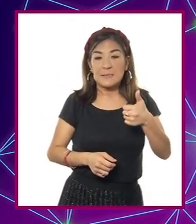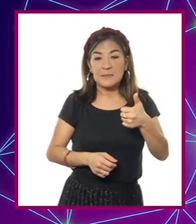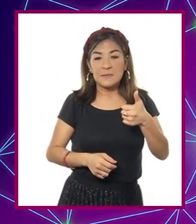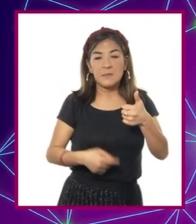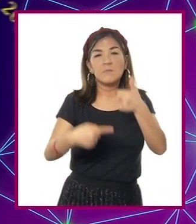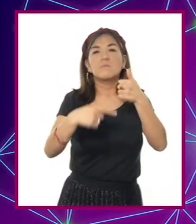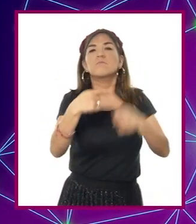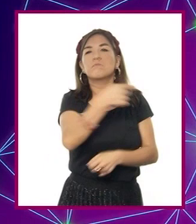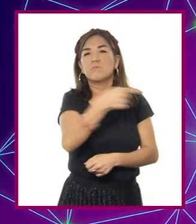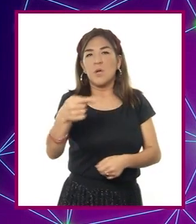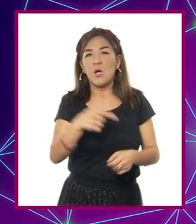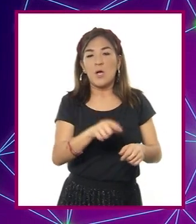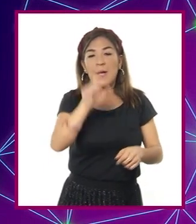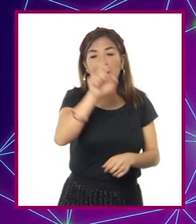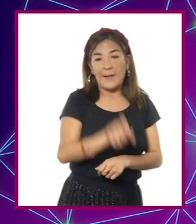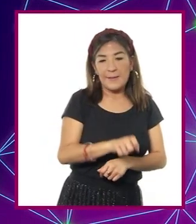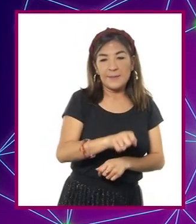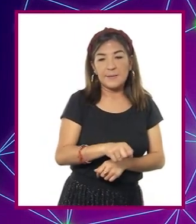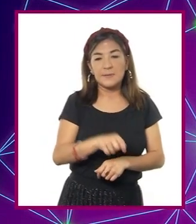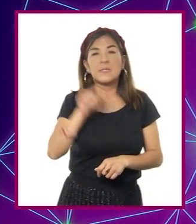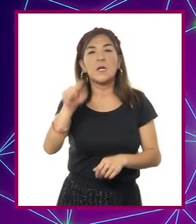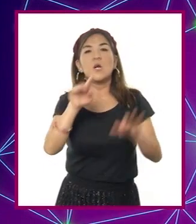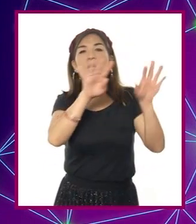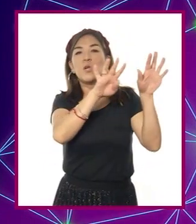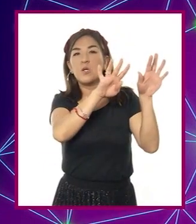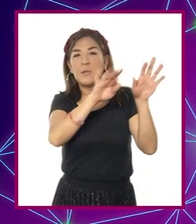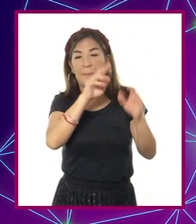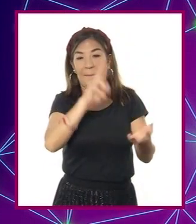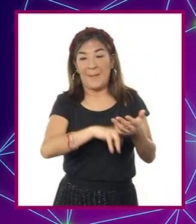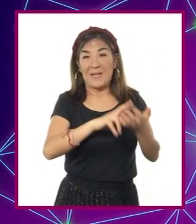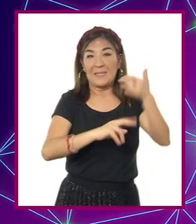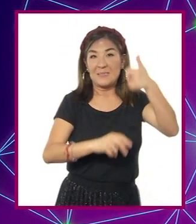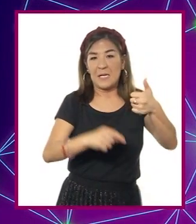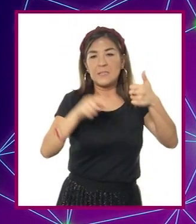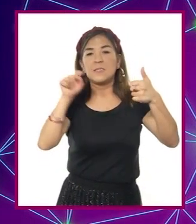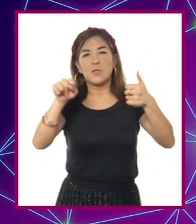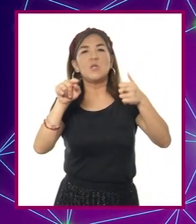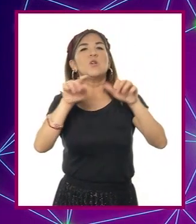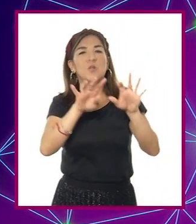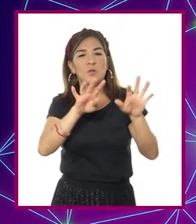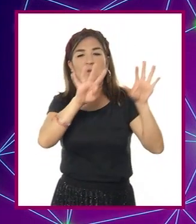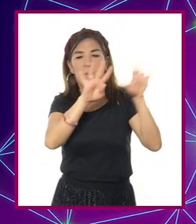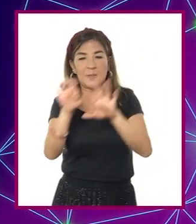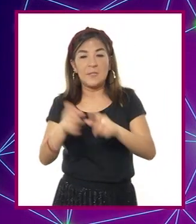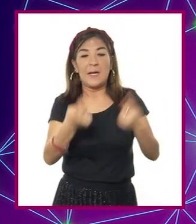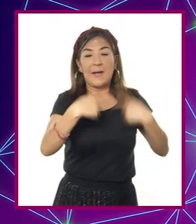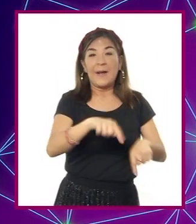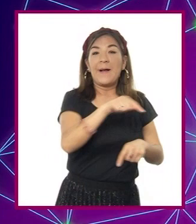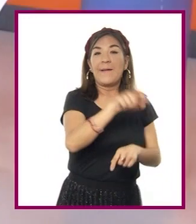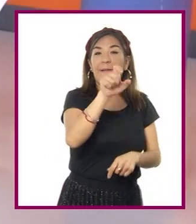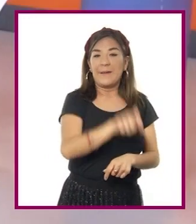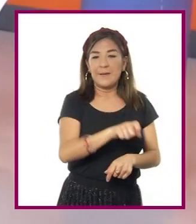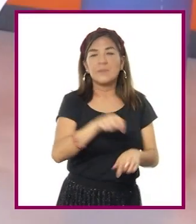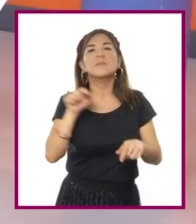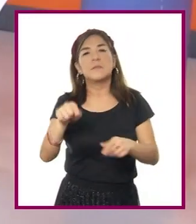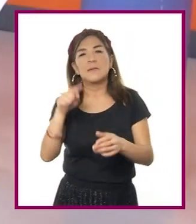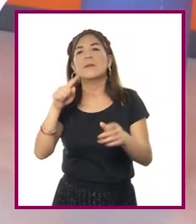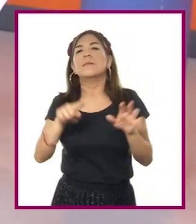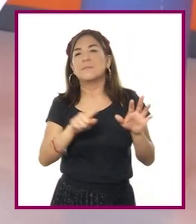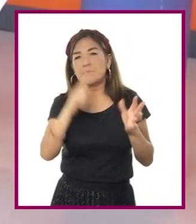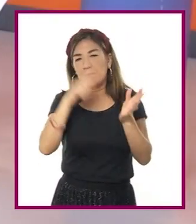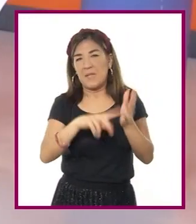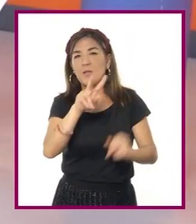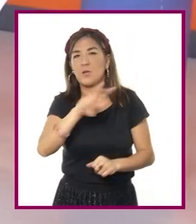a 900, como X es a 1200. Desde el